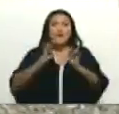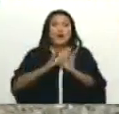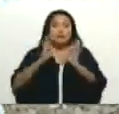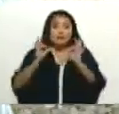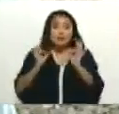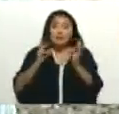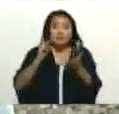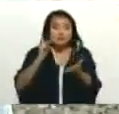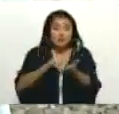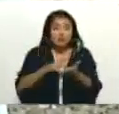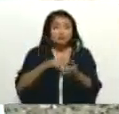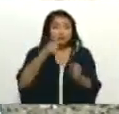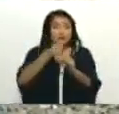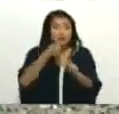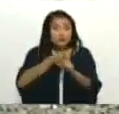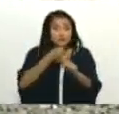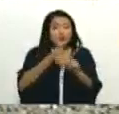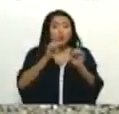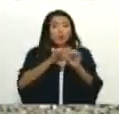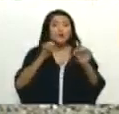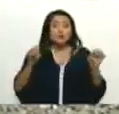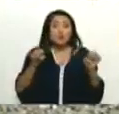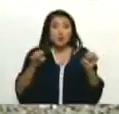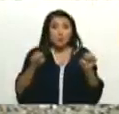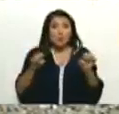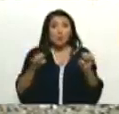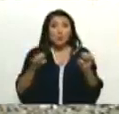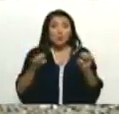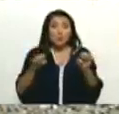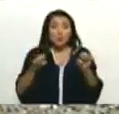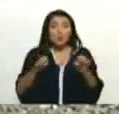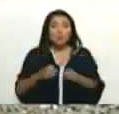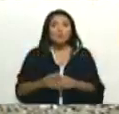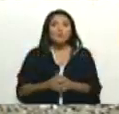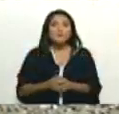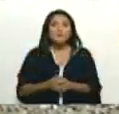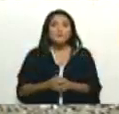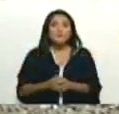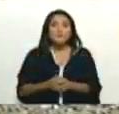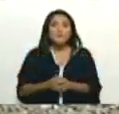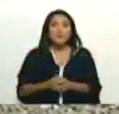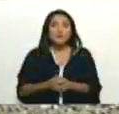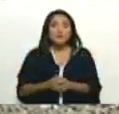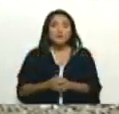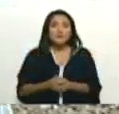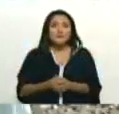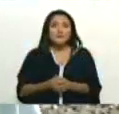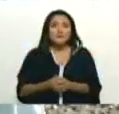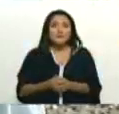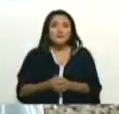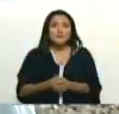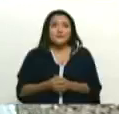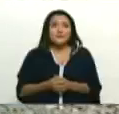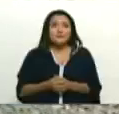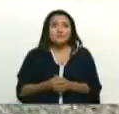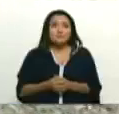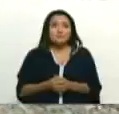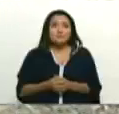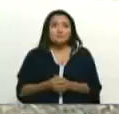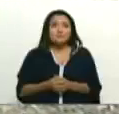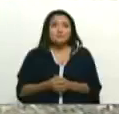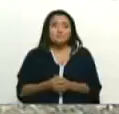para defender la educación popular. Y como siempre decimos nosotros los profesores, trajo al